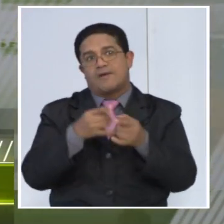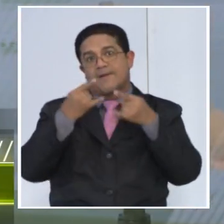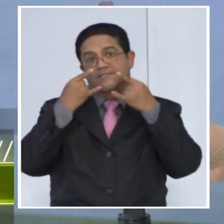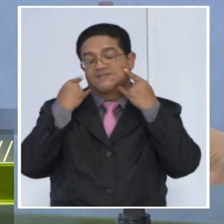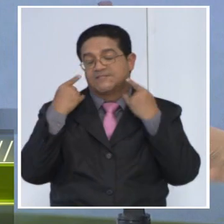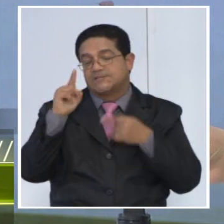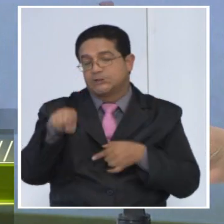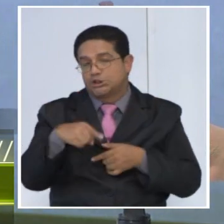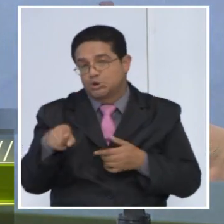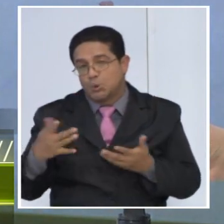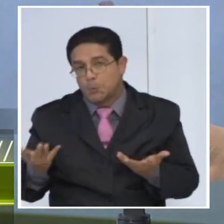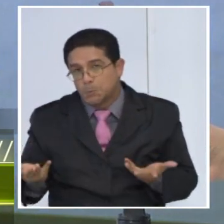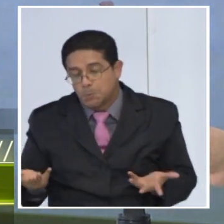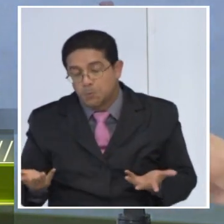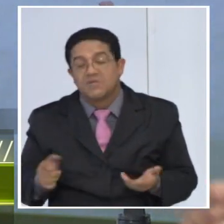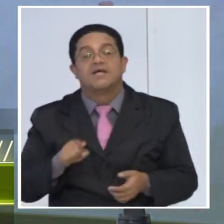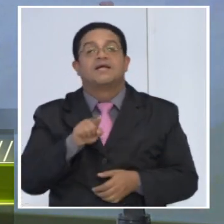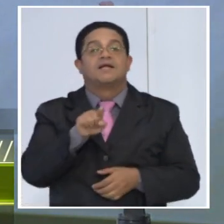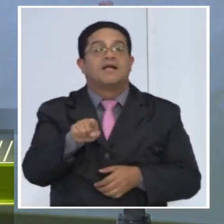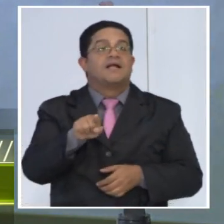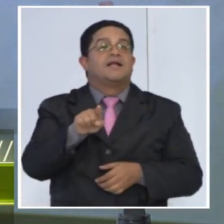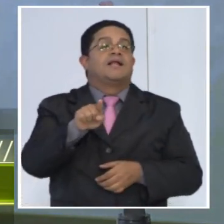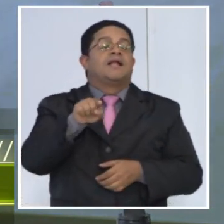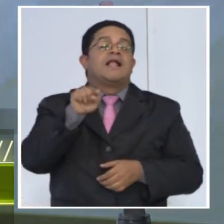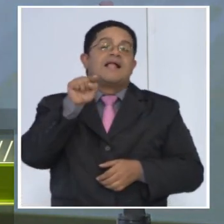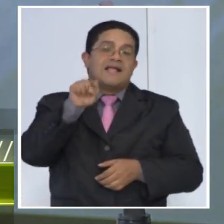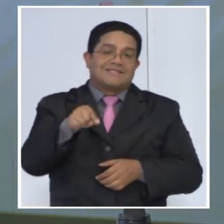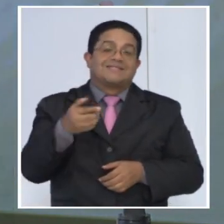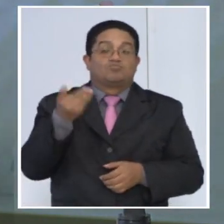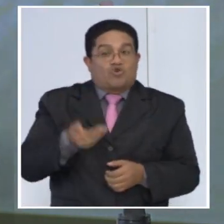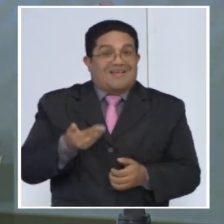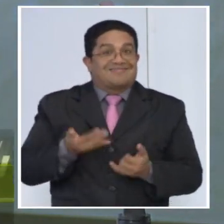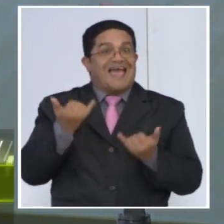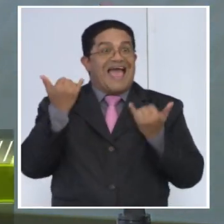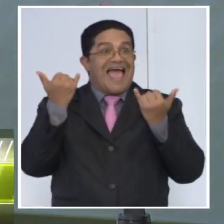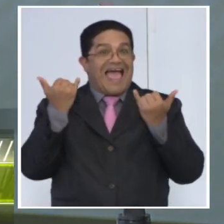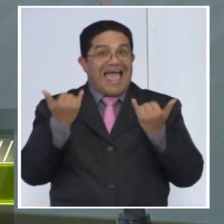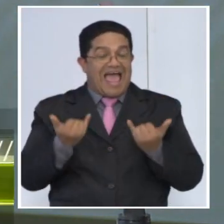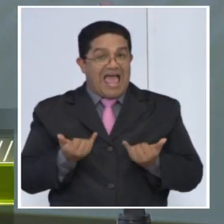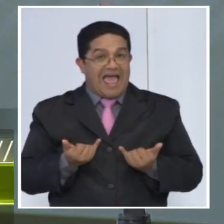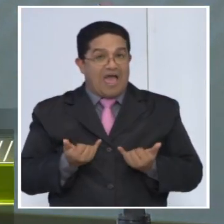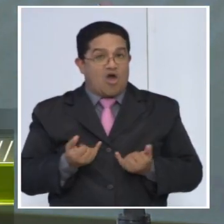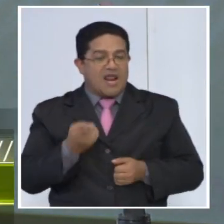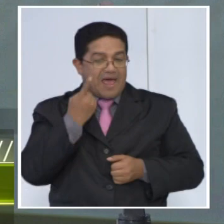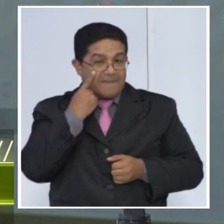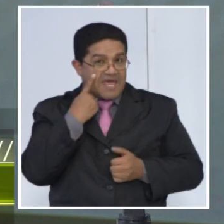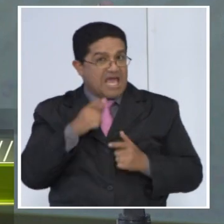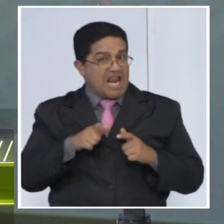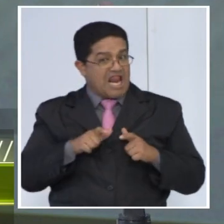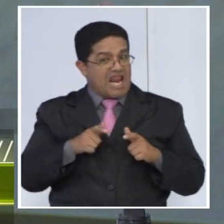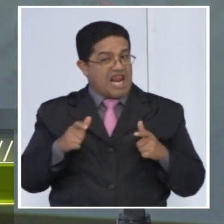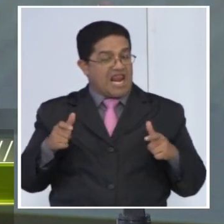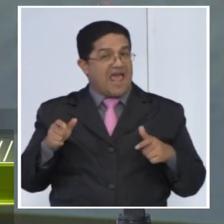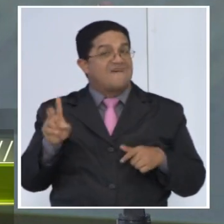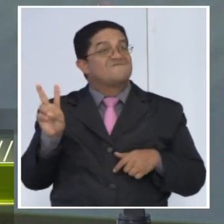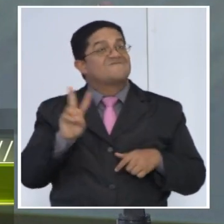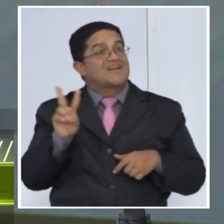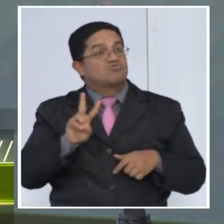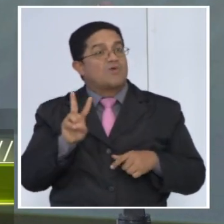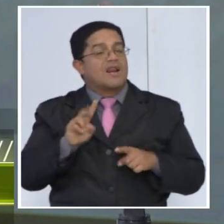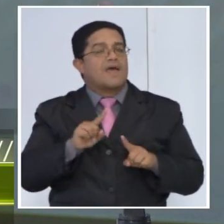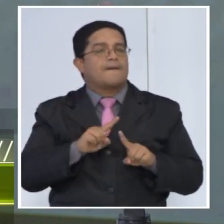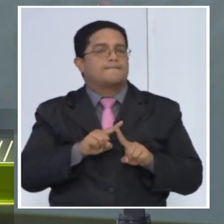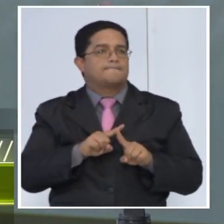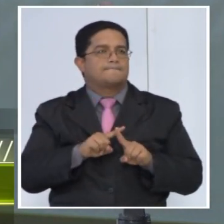no la mascarilla. Es muy, muy importante en este momento en el cual se describe un aumento del número de casos, pero no estamos en